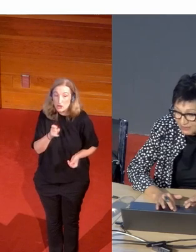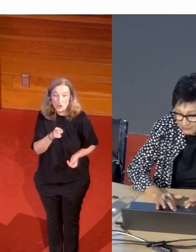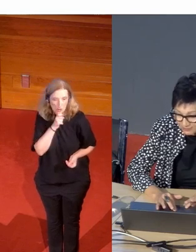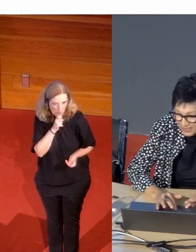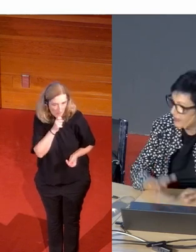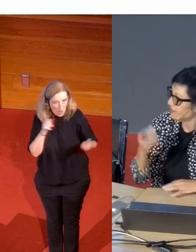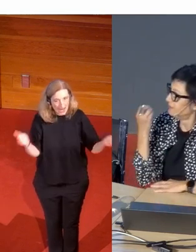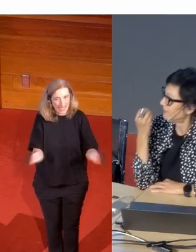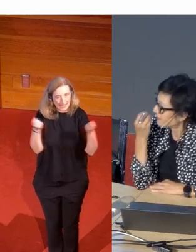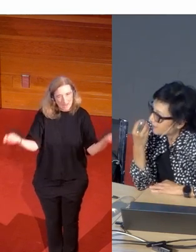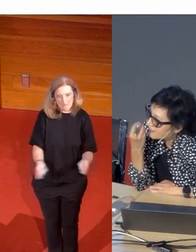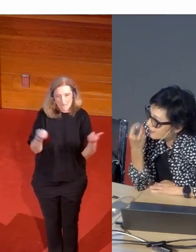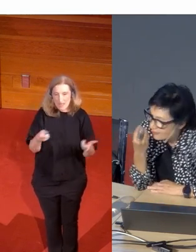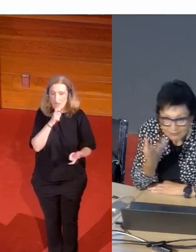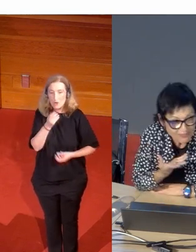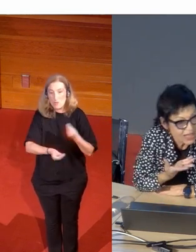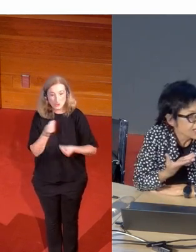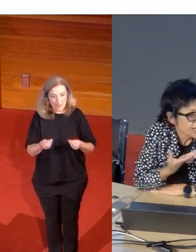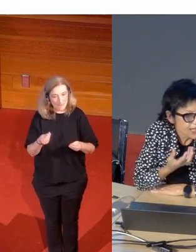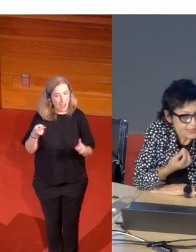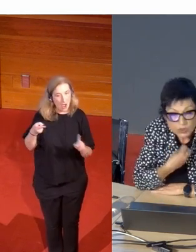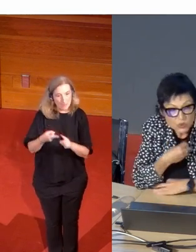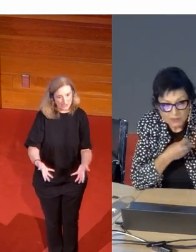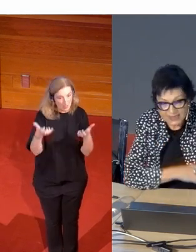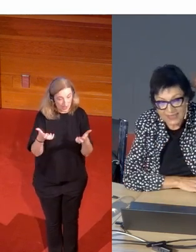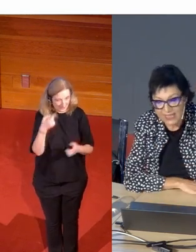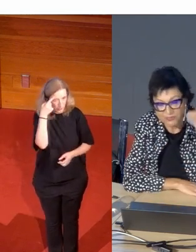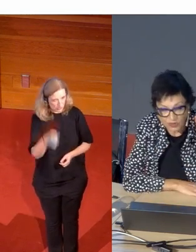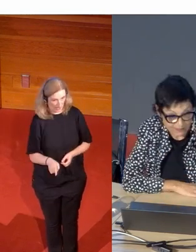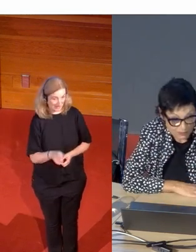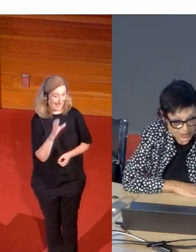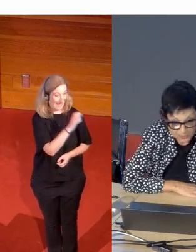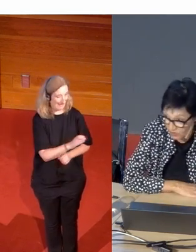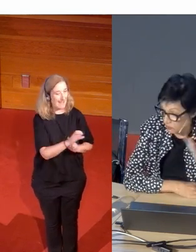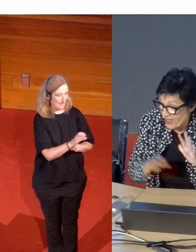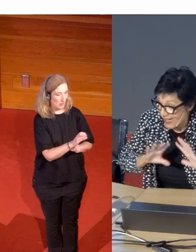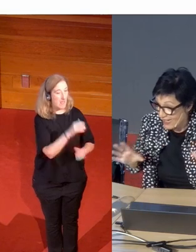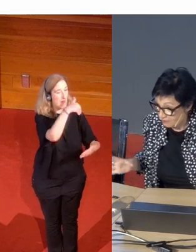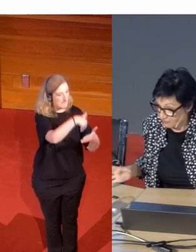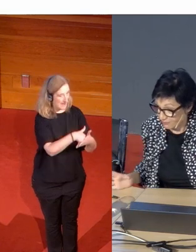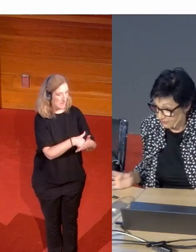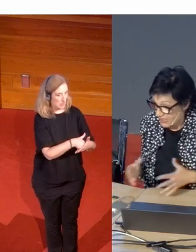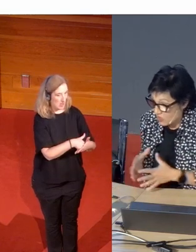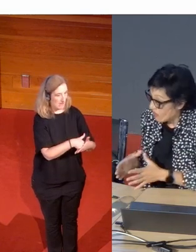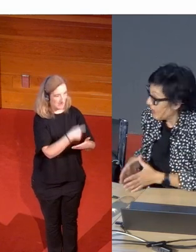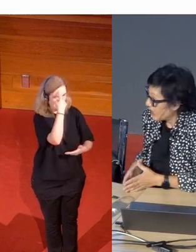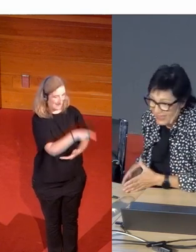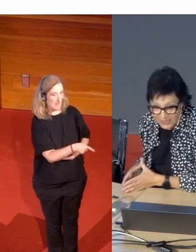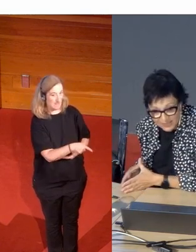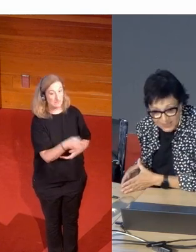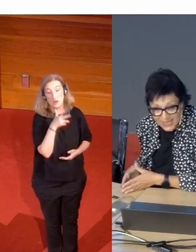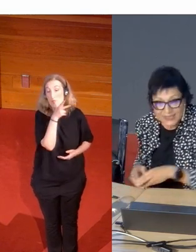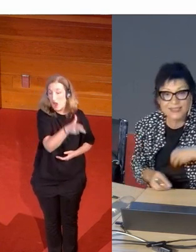hay que hacerla a ver si tú sabes que en California van a votar por ti Tú vas a ganar en el caso de